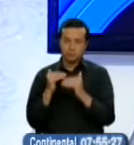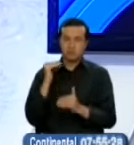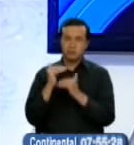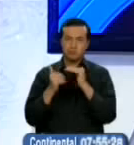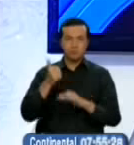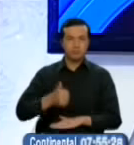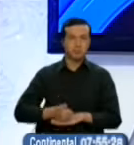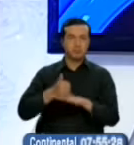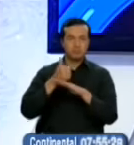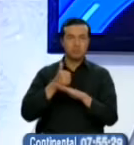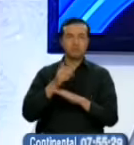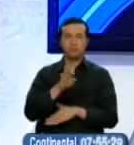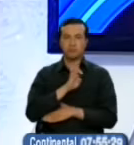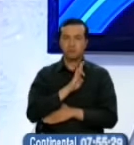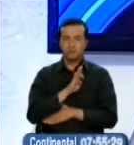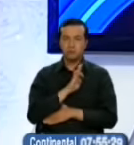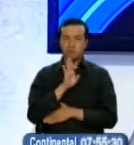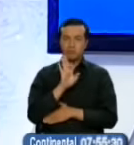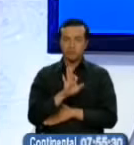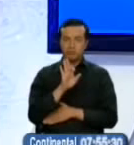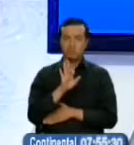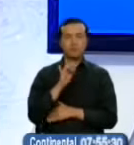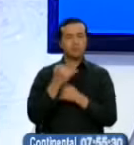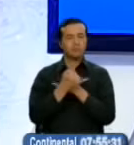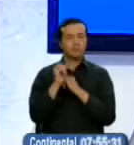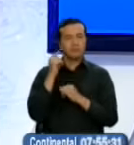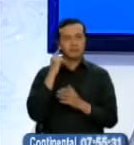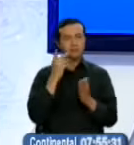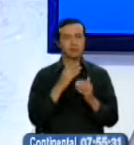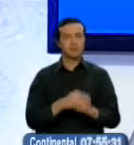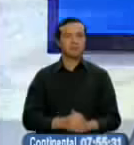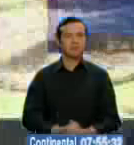encabezó la dirección técnica de los Rayados del Valle.